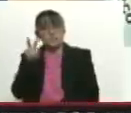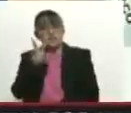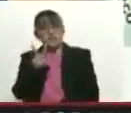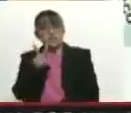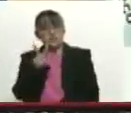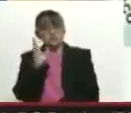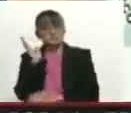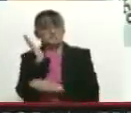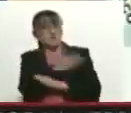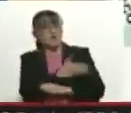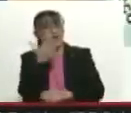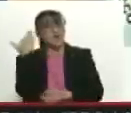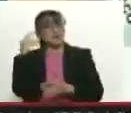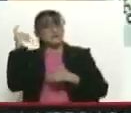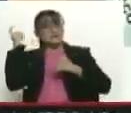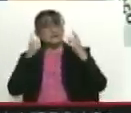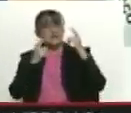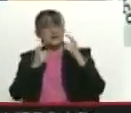Hugo Chávez,